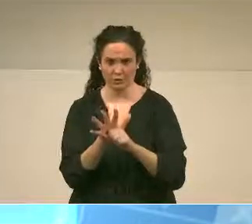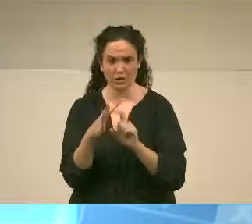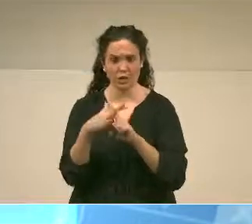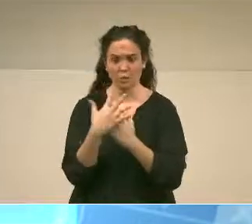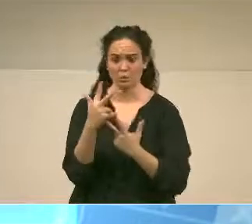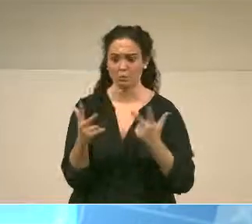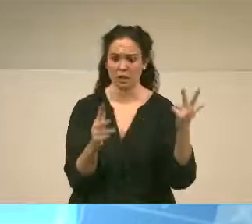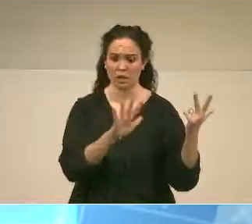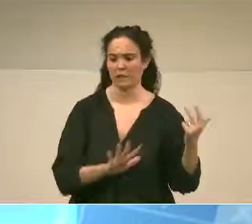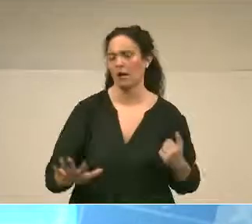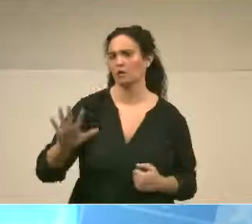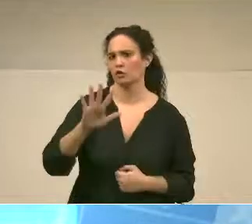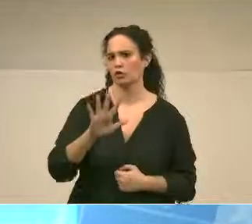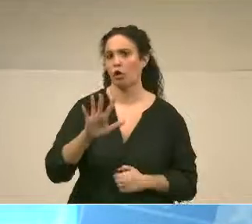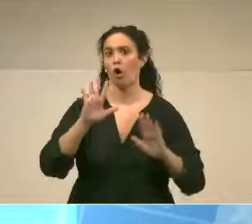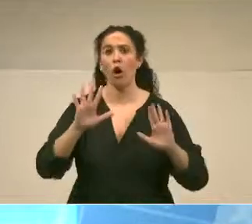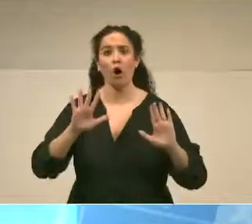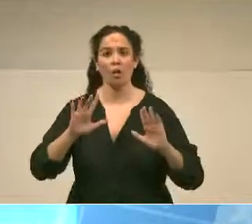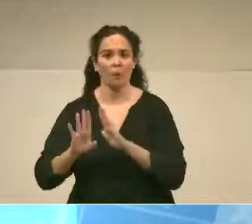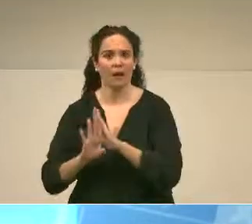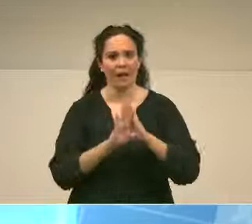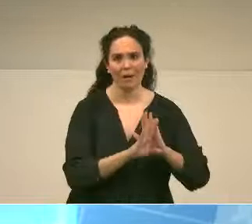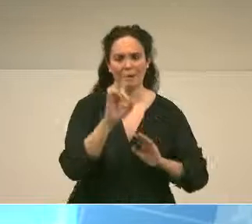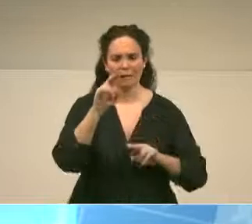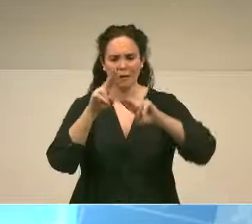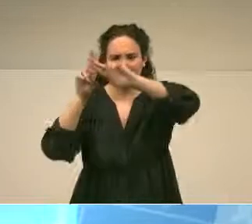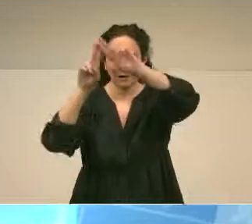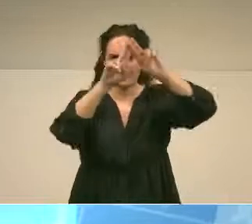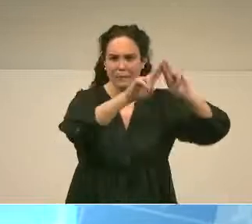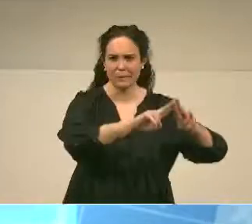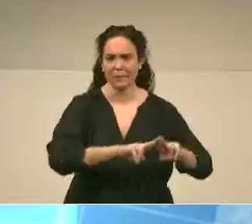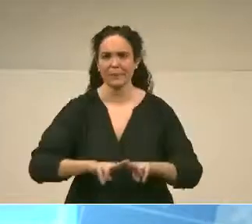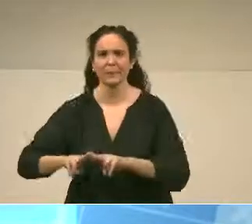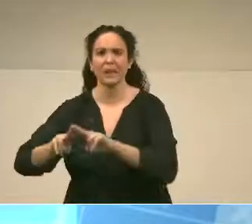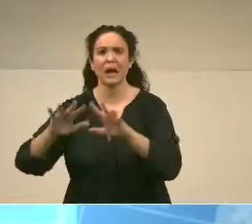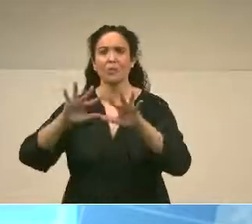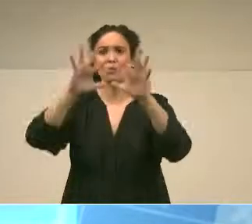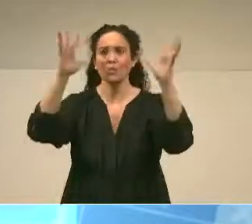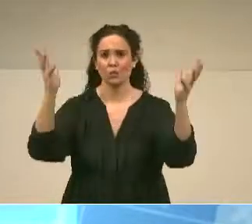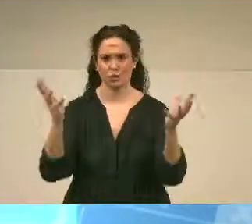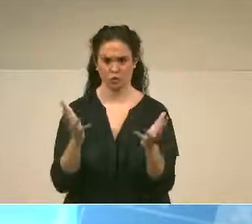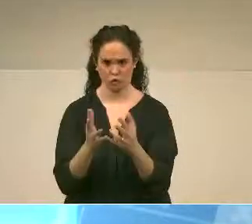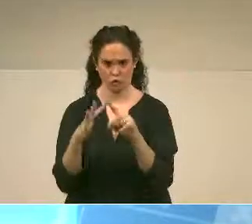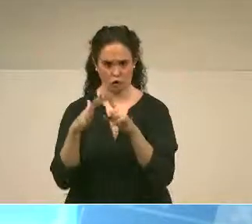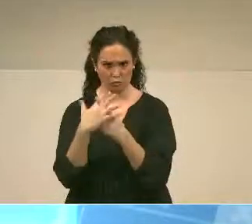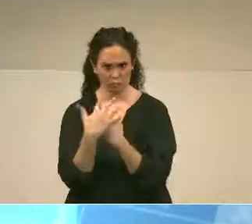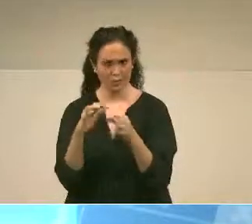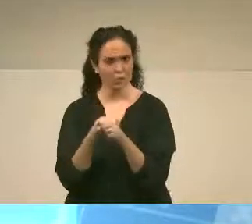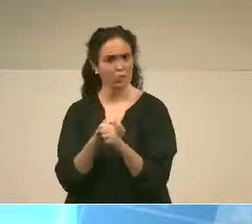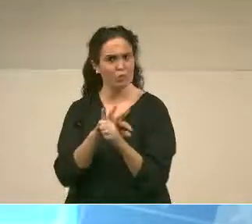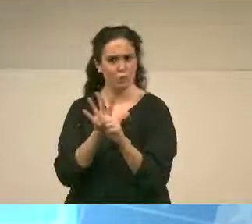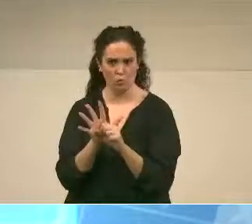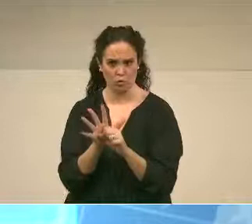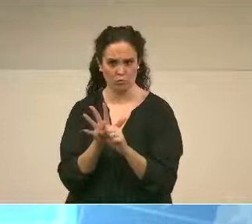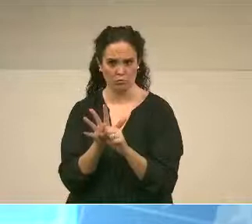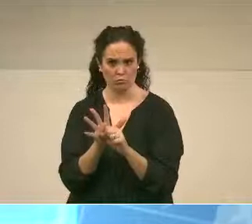seguiremos haciendo un seguimiento exhaustivo de cuál es la situación de la pandemia en el mundo y especialmente en los estados que